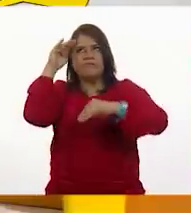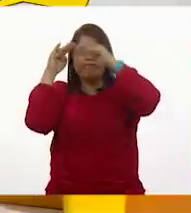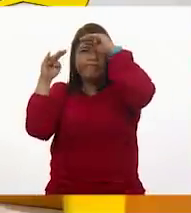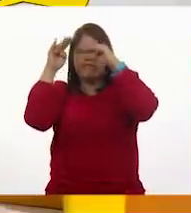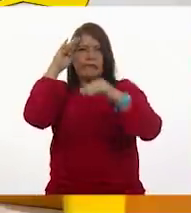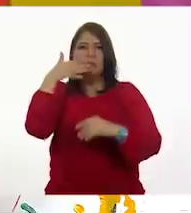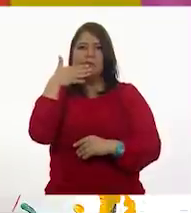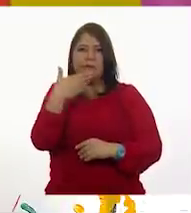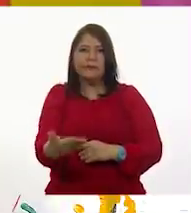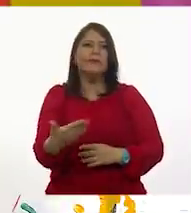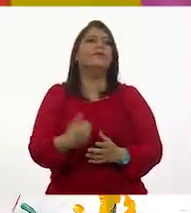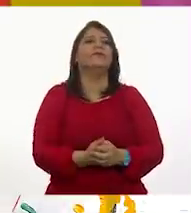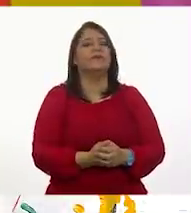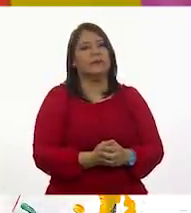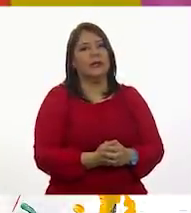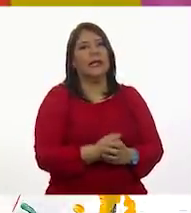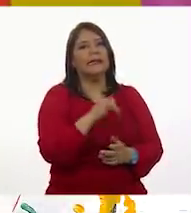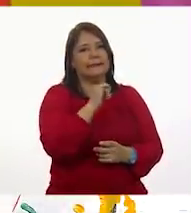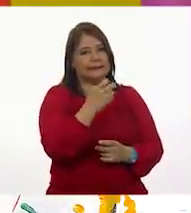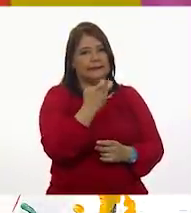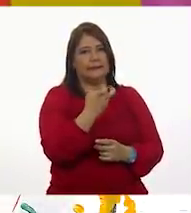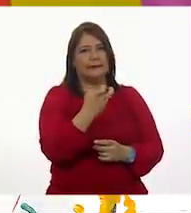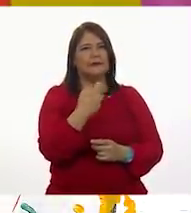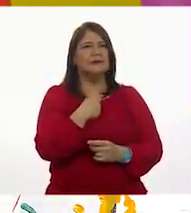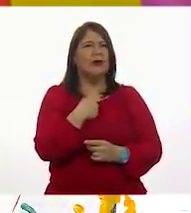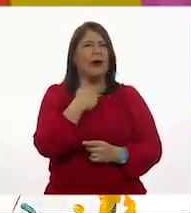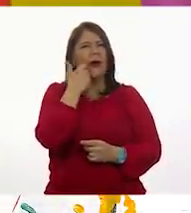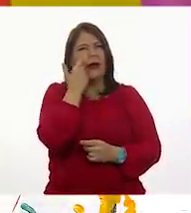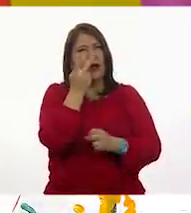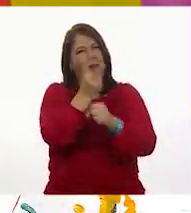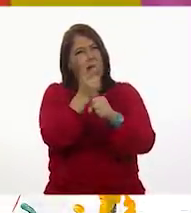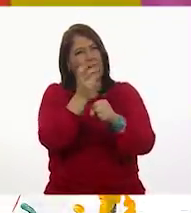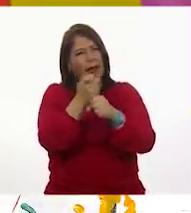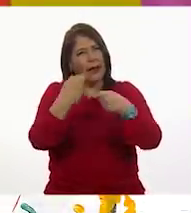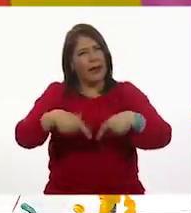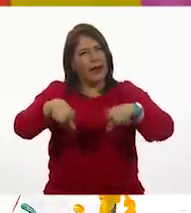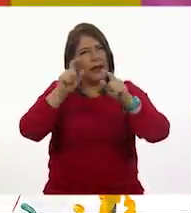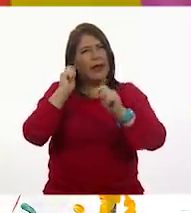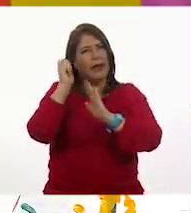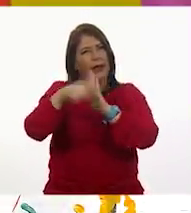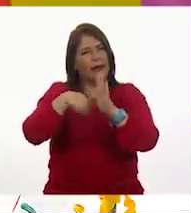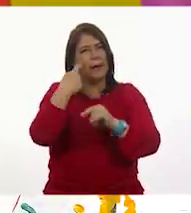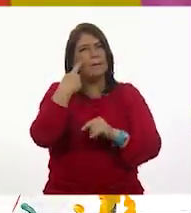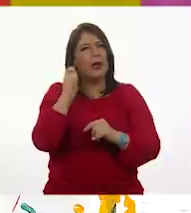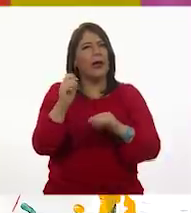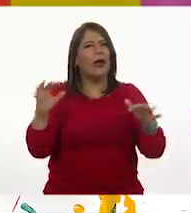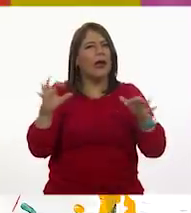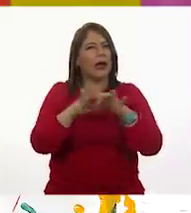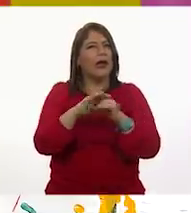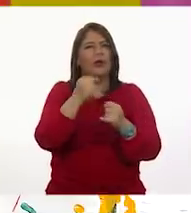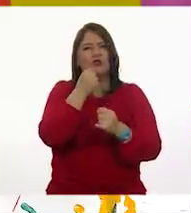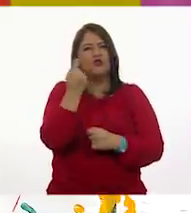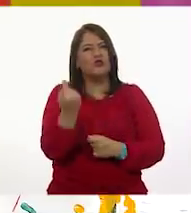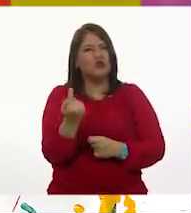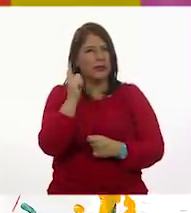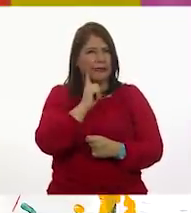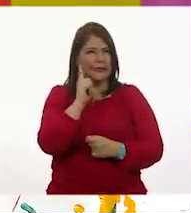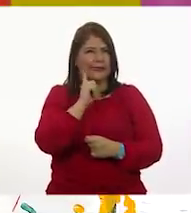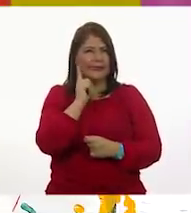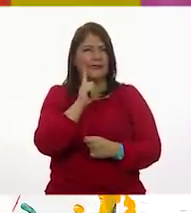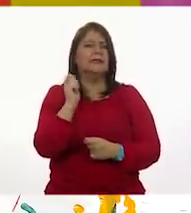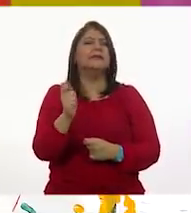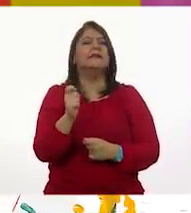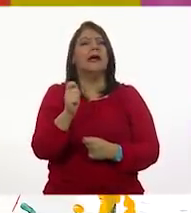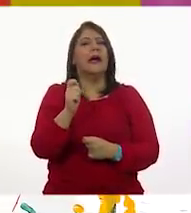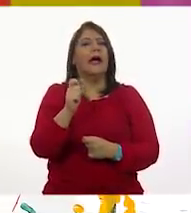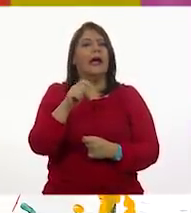Así es, Oscar. Ahora les voy a invitar a ver un video relacionado con una niña. Esta niña se